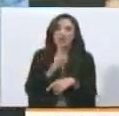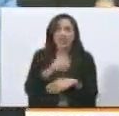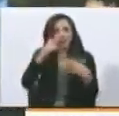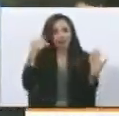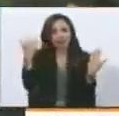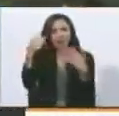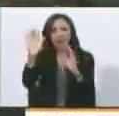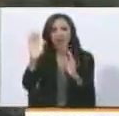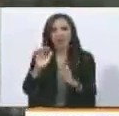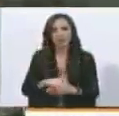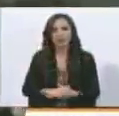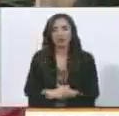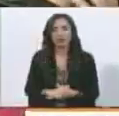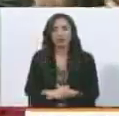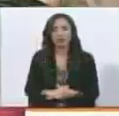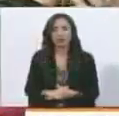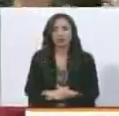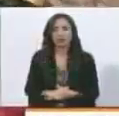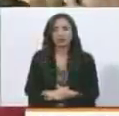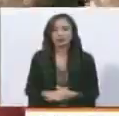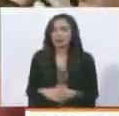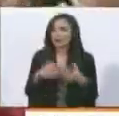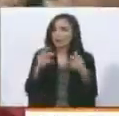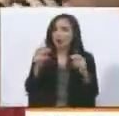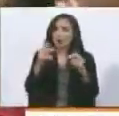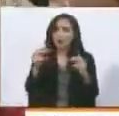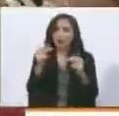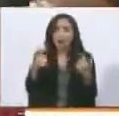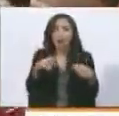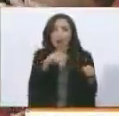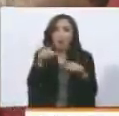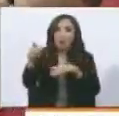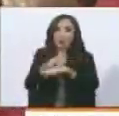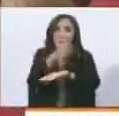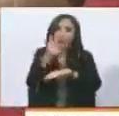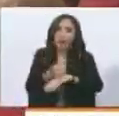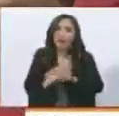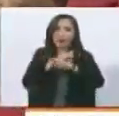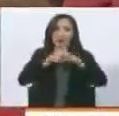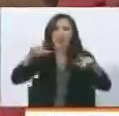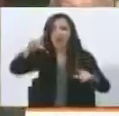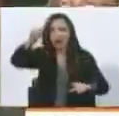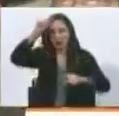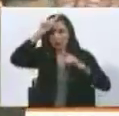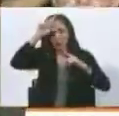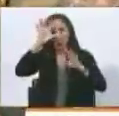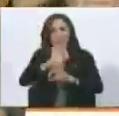lejos. No y mil veces no. No y no.